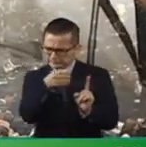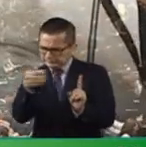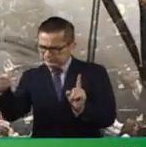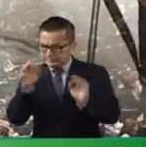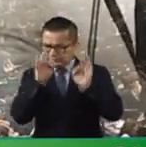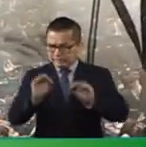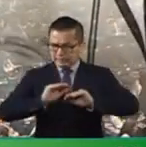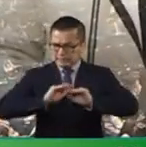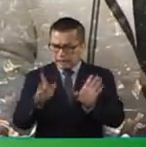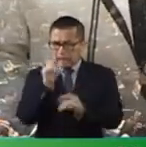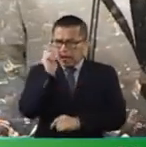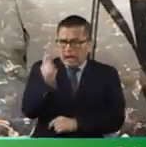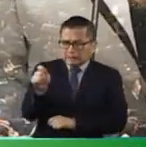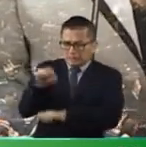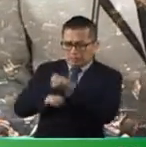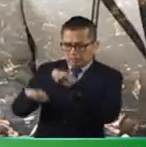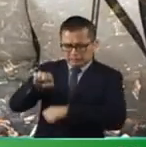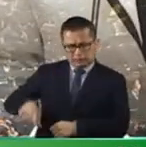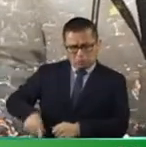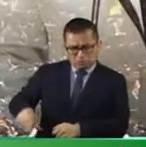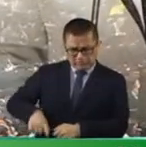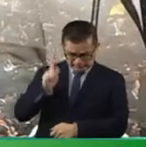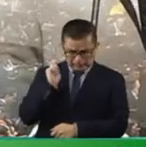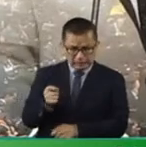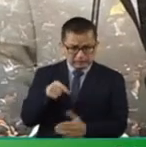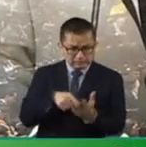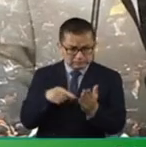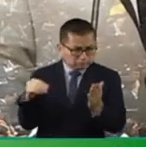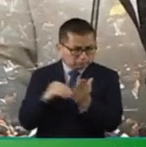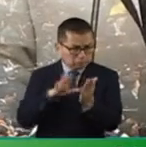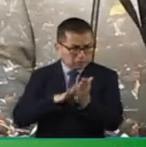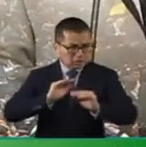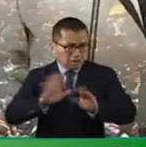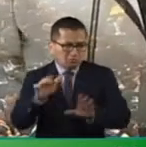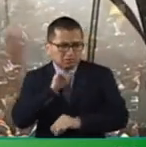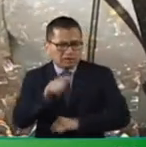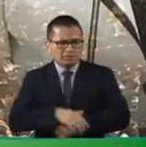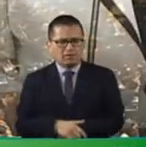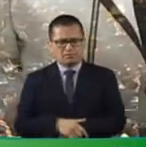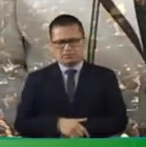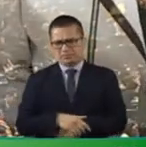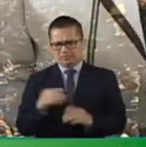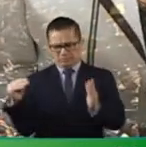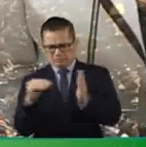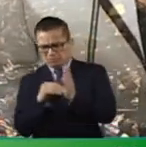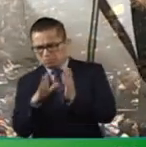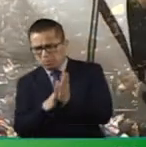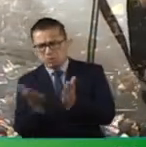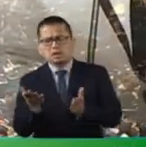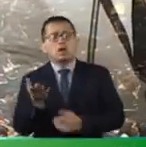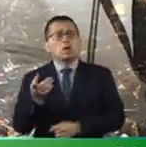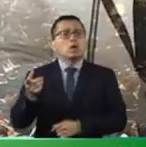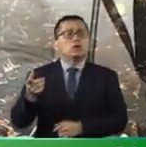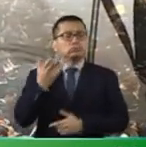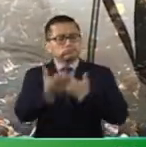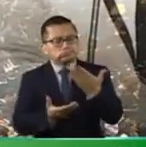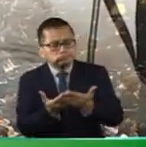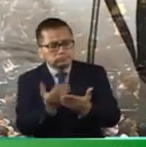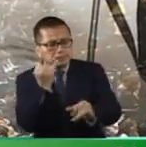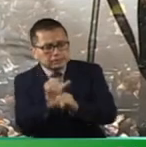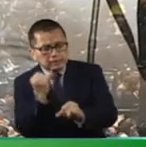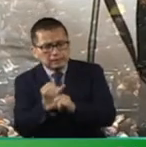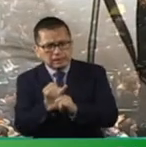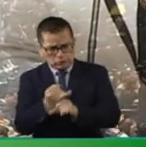pública. El servicio público que se dice de Internet tampoco viene cómo se garantiza que el Estado lo